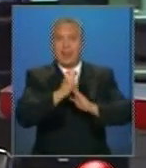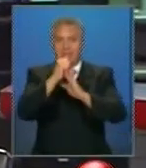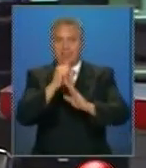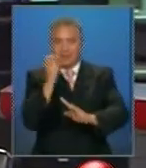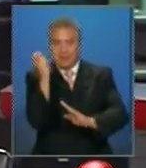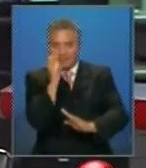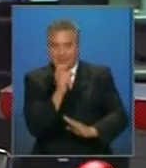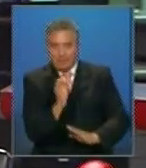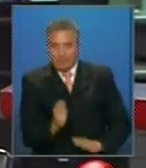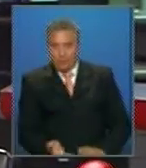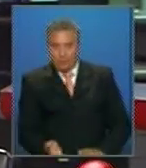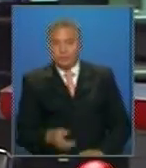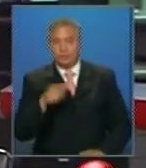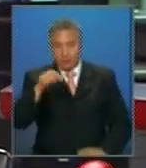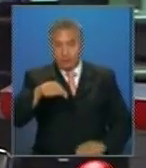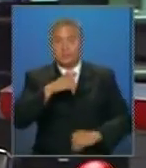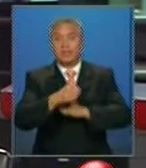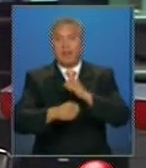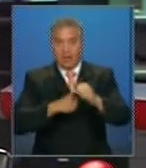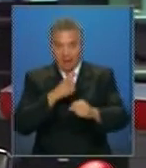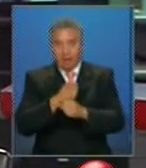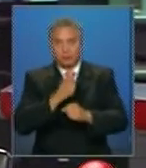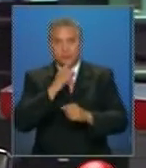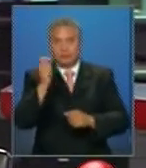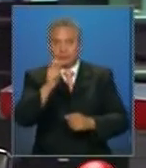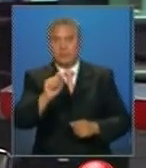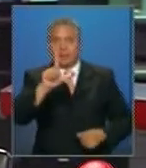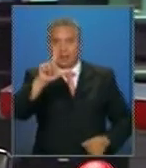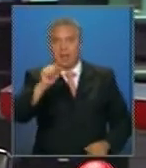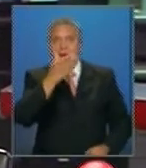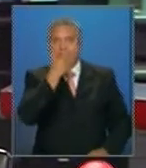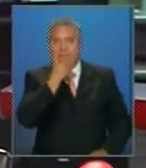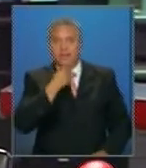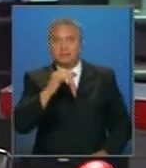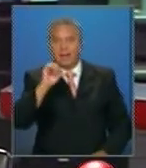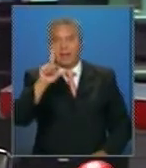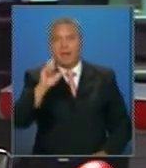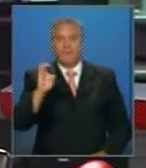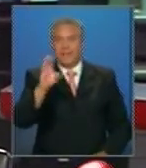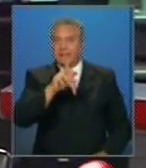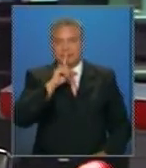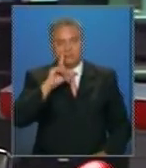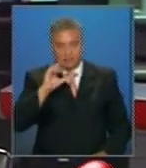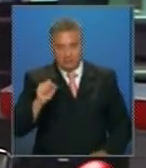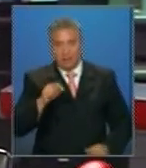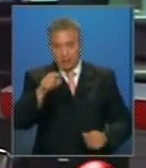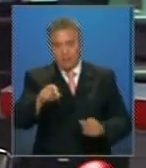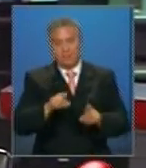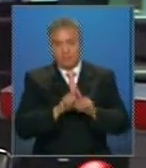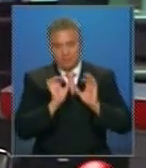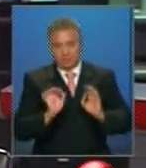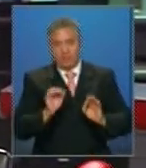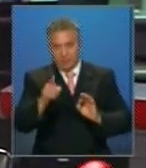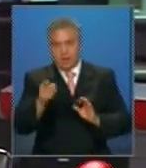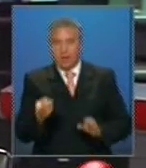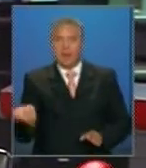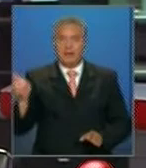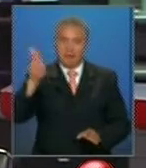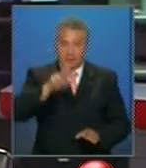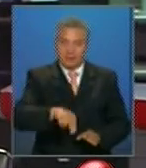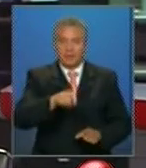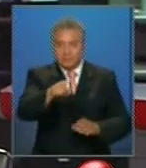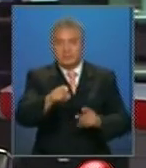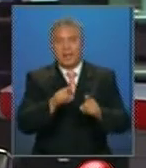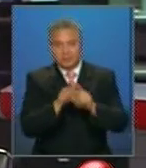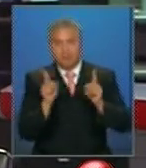Por eso este año preparan una nueva versión de La Bella y la Bestia. Mientras tanto, Mickey Mouse y sus amigos regresan a la televisión con